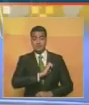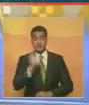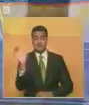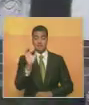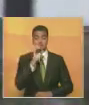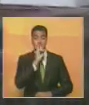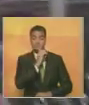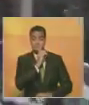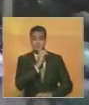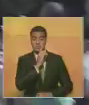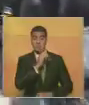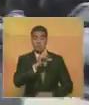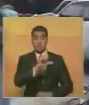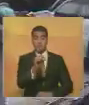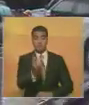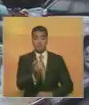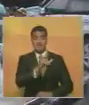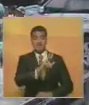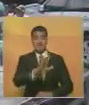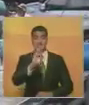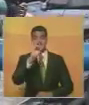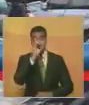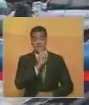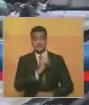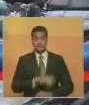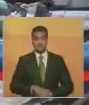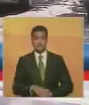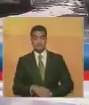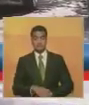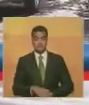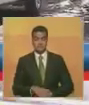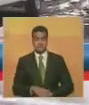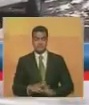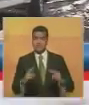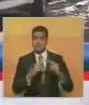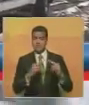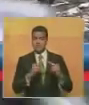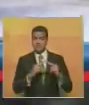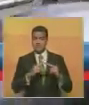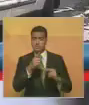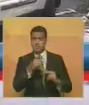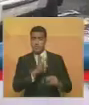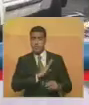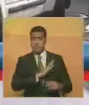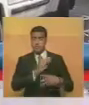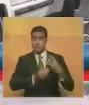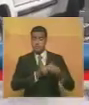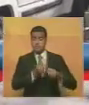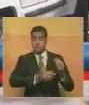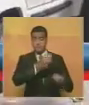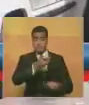la víctima fue identificada como Luis González de treinta y siete años extraoficialmente se conoció que el crimen fue perpetrado cuando